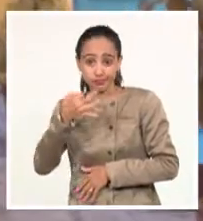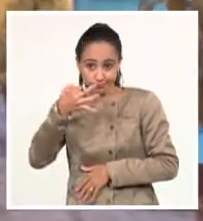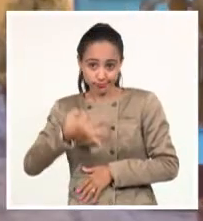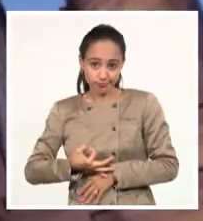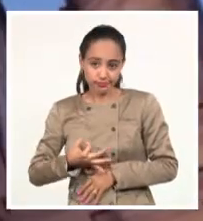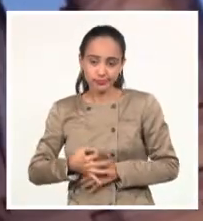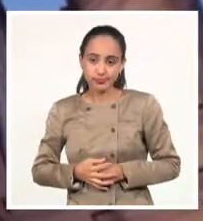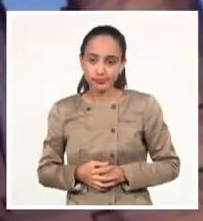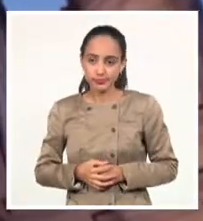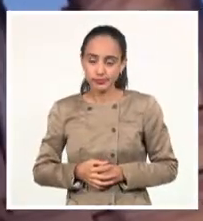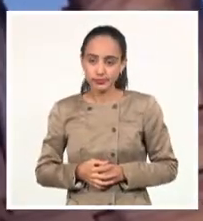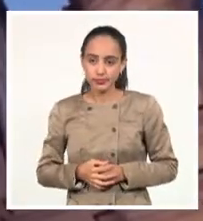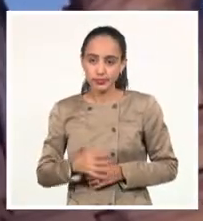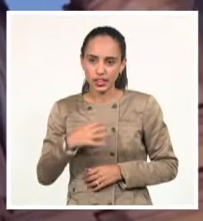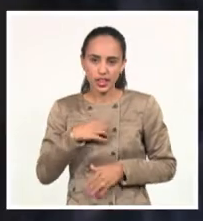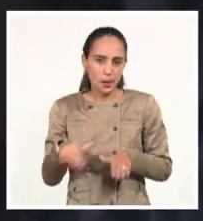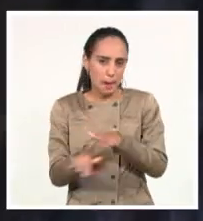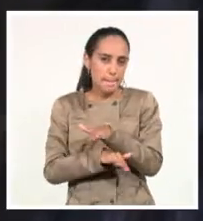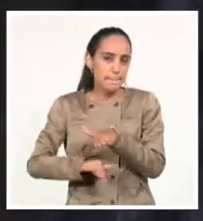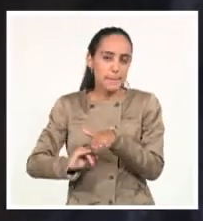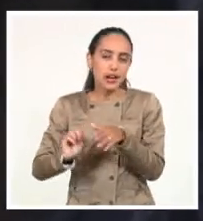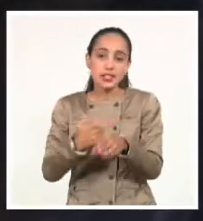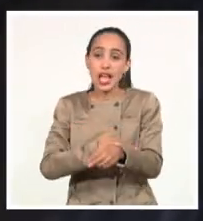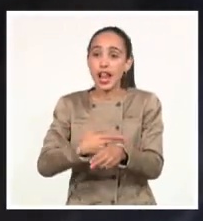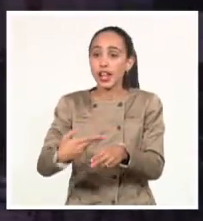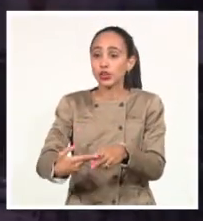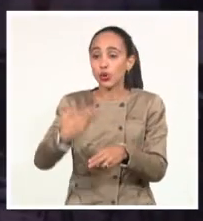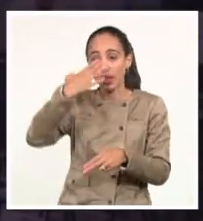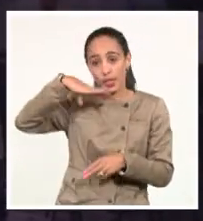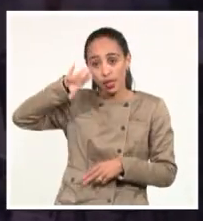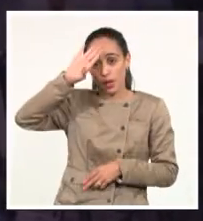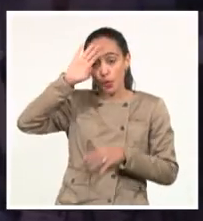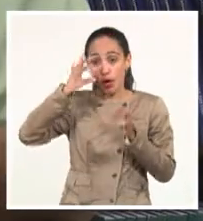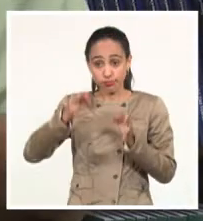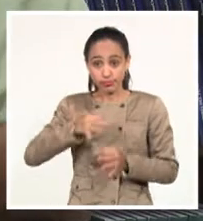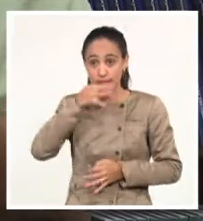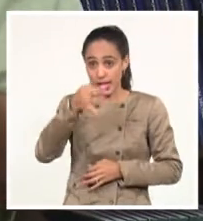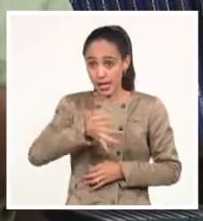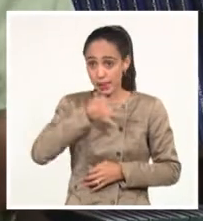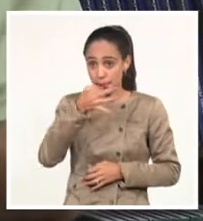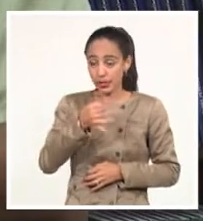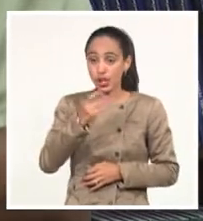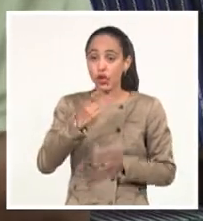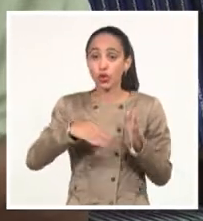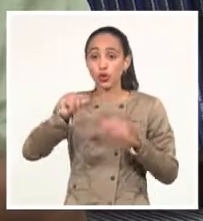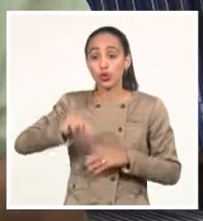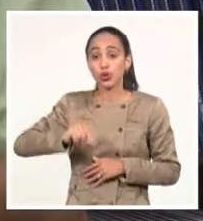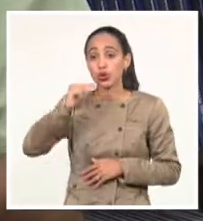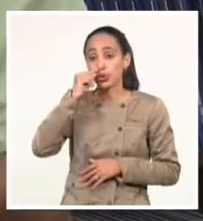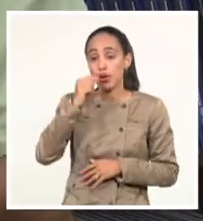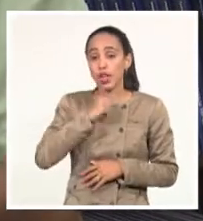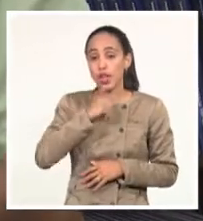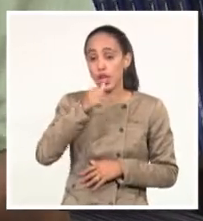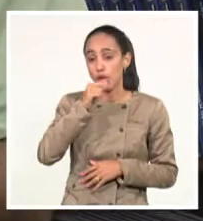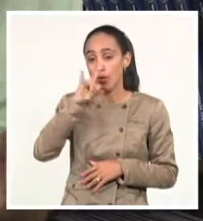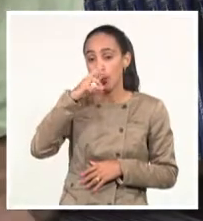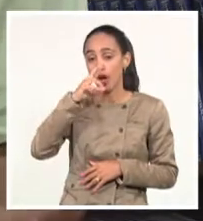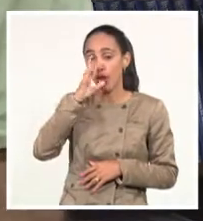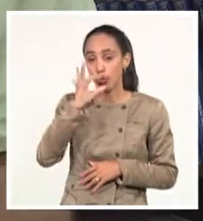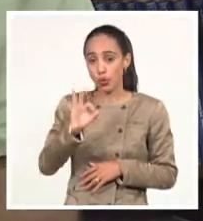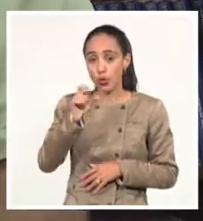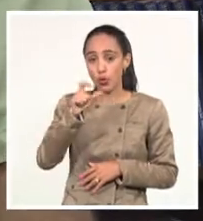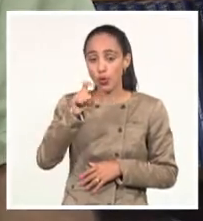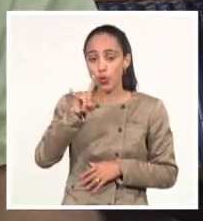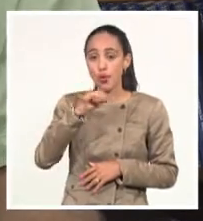inmanente tiene su fuente en la historia de Cuba. Así lo explica con elocuencia el doctor Eduardo Torres Cuevas. En el